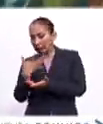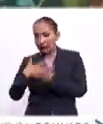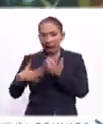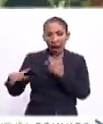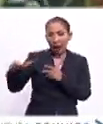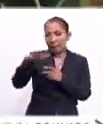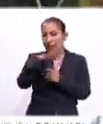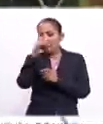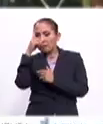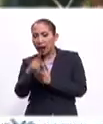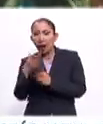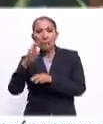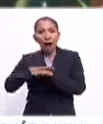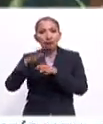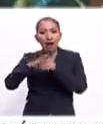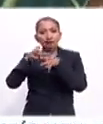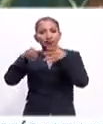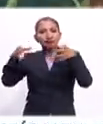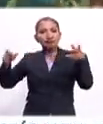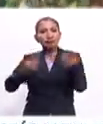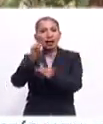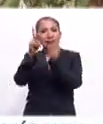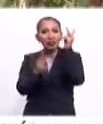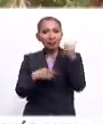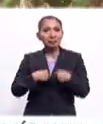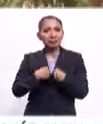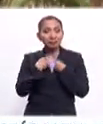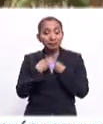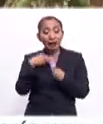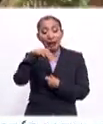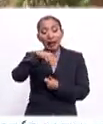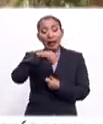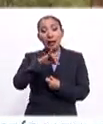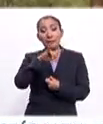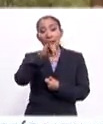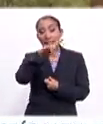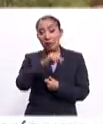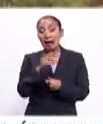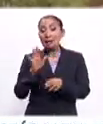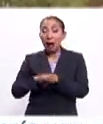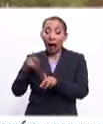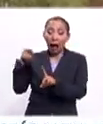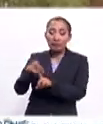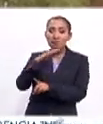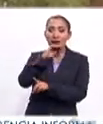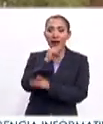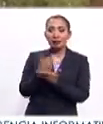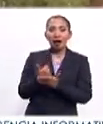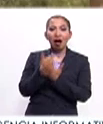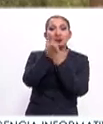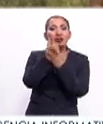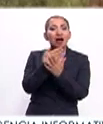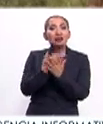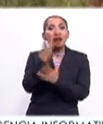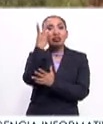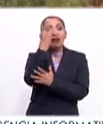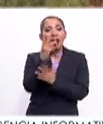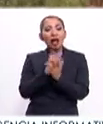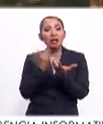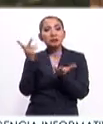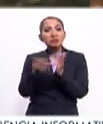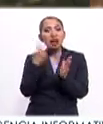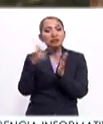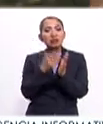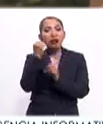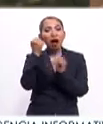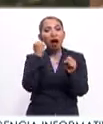medio ambiente para poder vivir, ¿no? Claro. Y la milpa, y particularmente el maíz, que te permite hasta 3 cosechas al